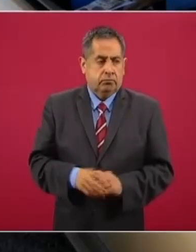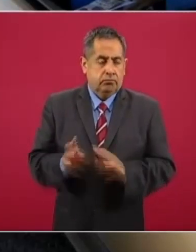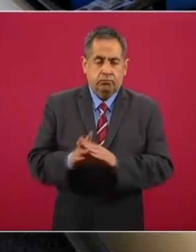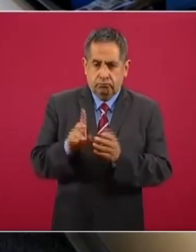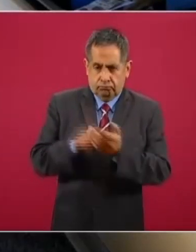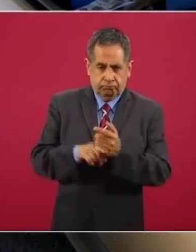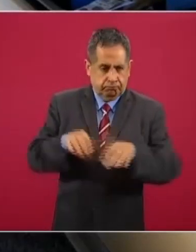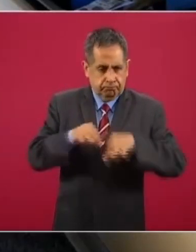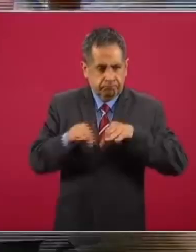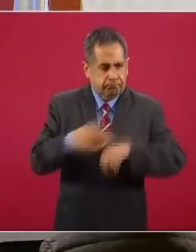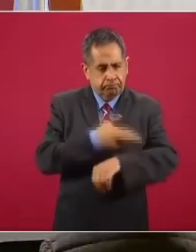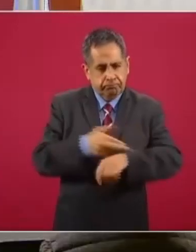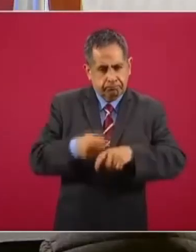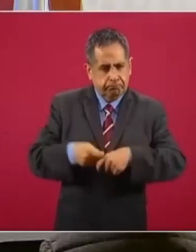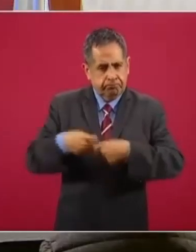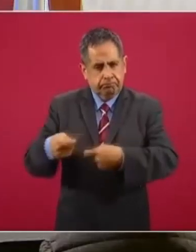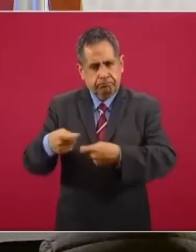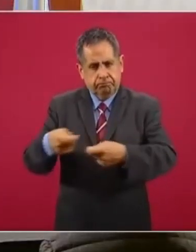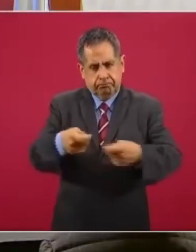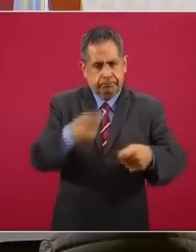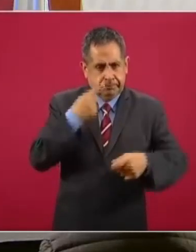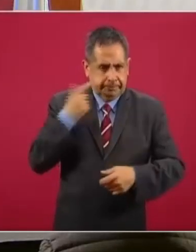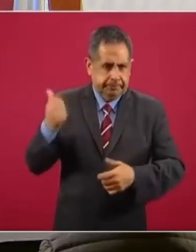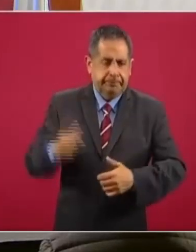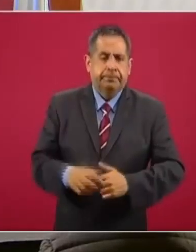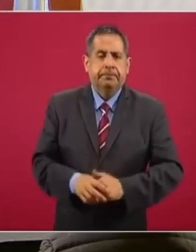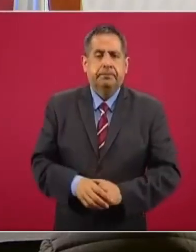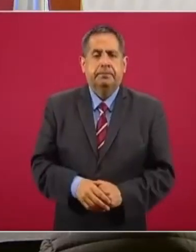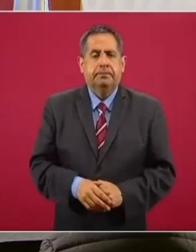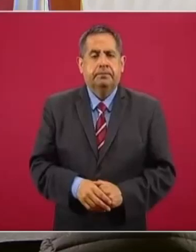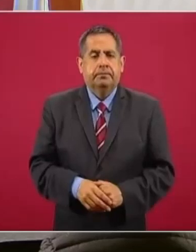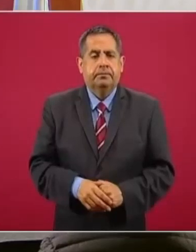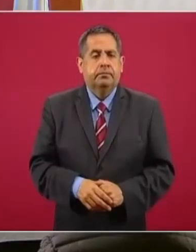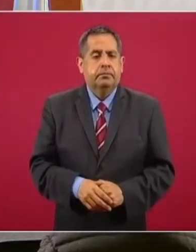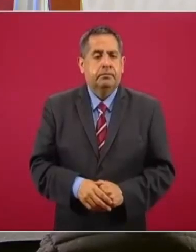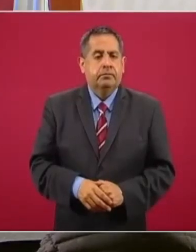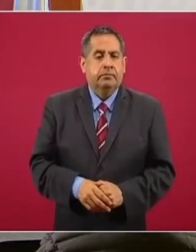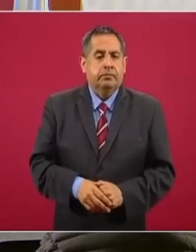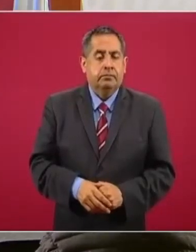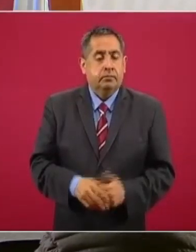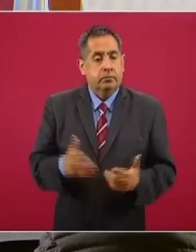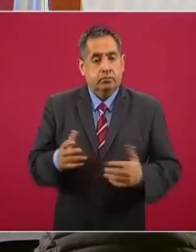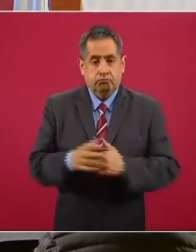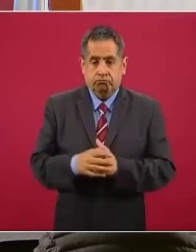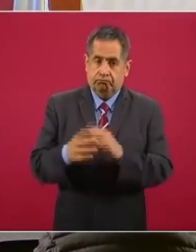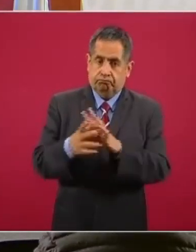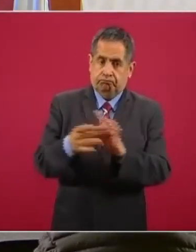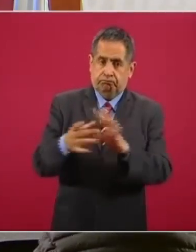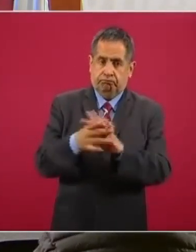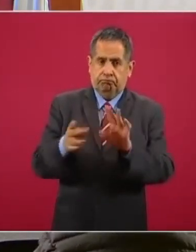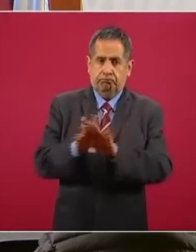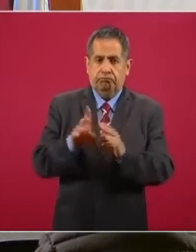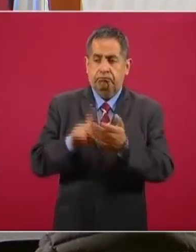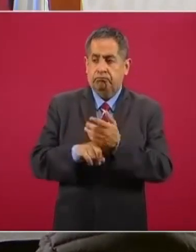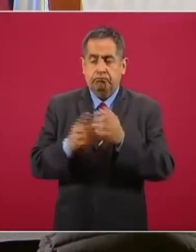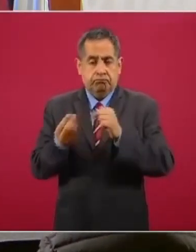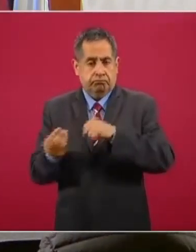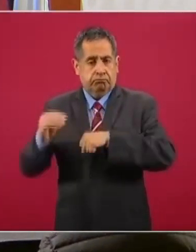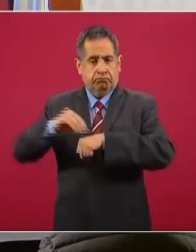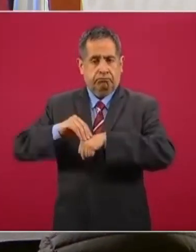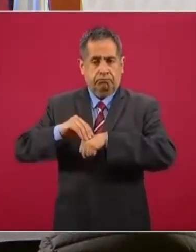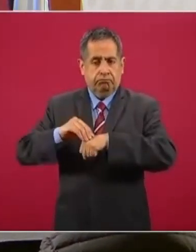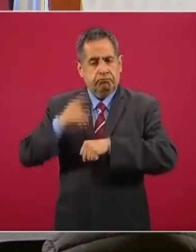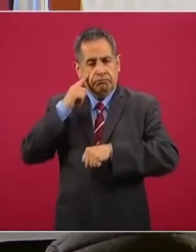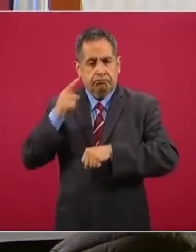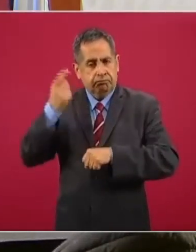este trabajo en campo. Adelante. Y bueno, vamos a comentar sobre el incremento de